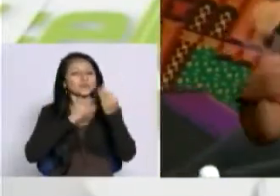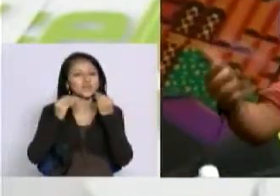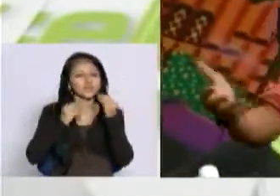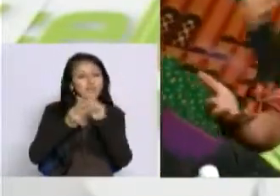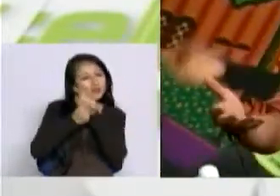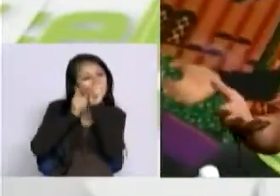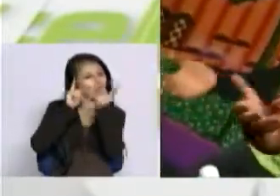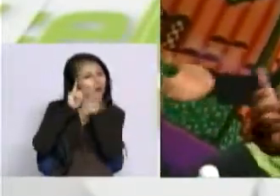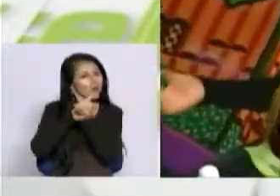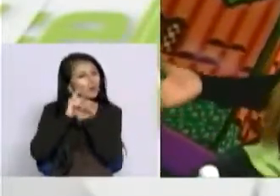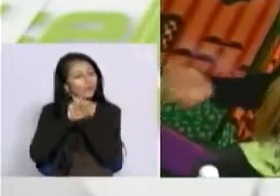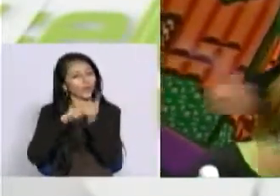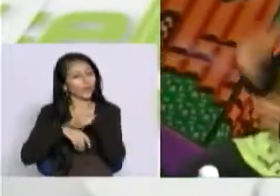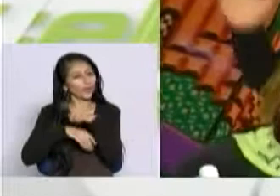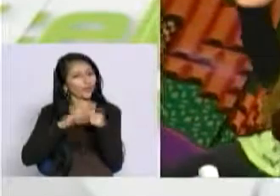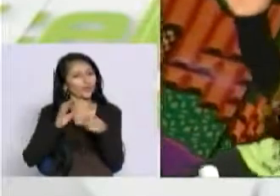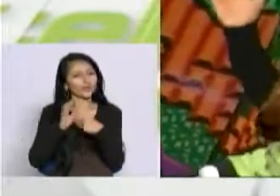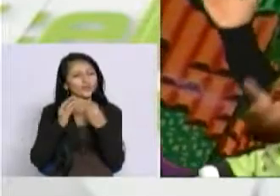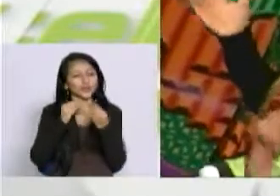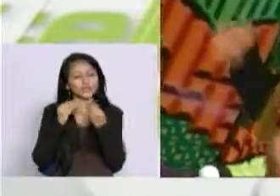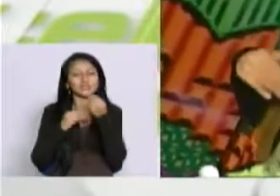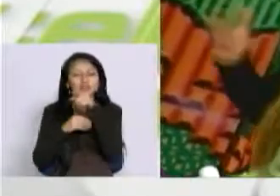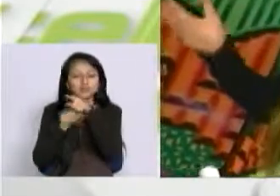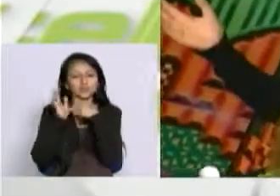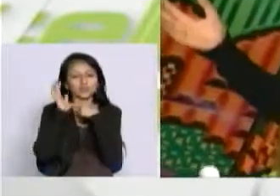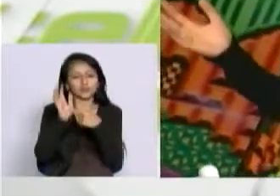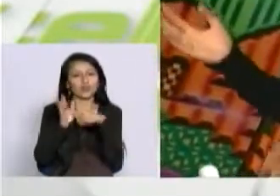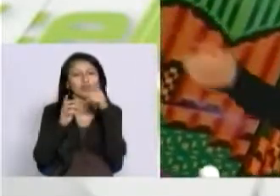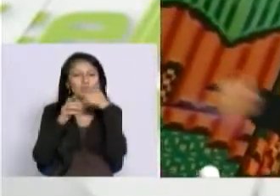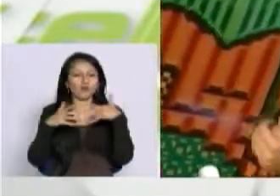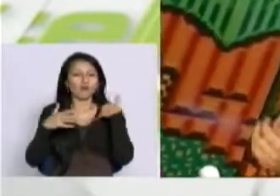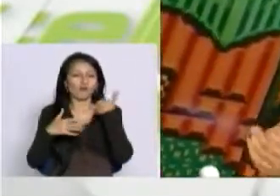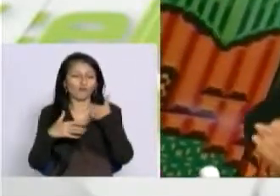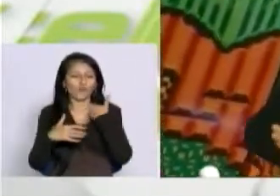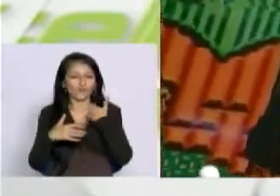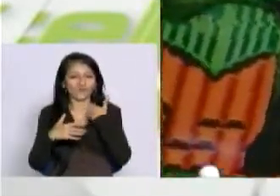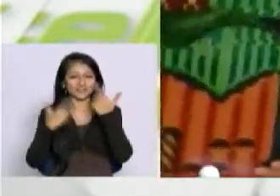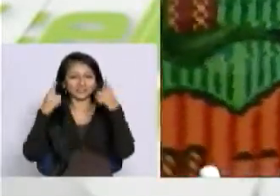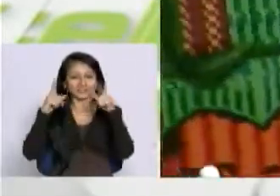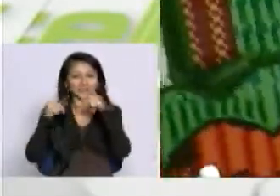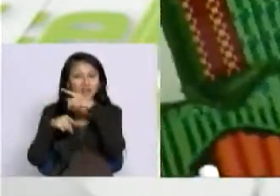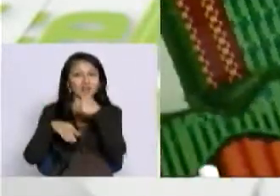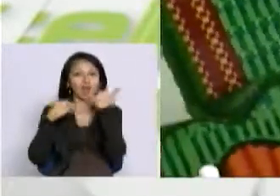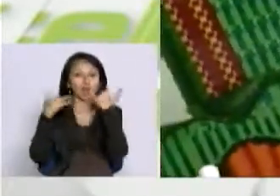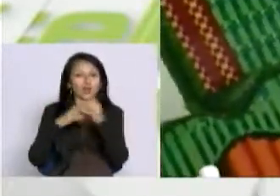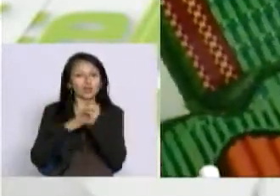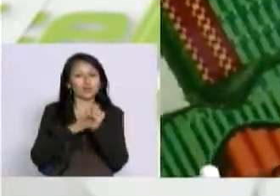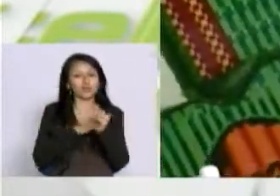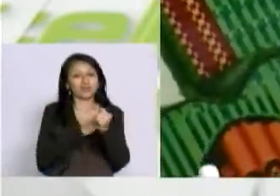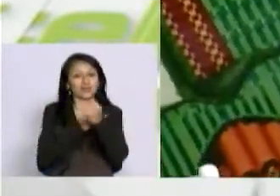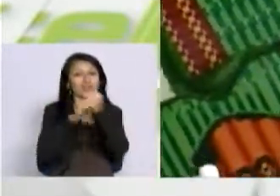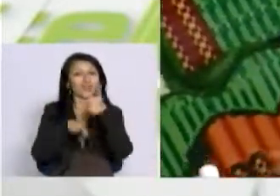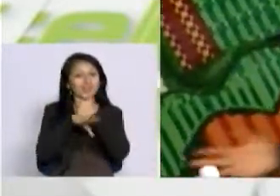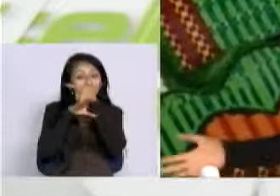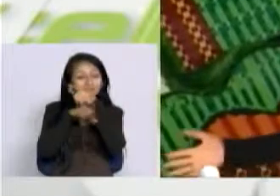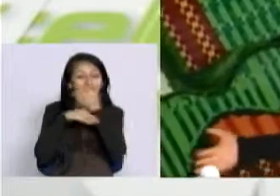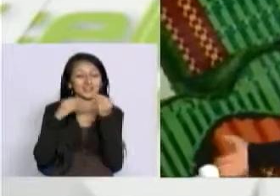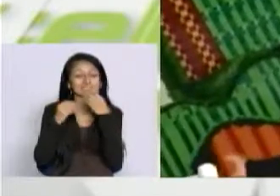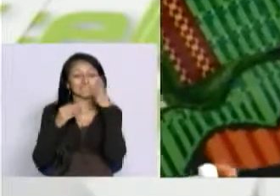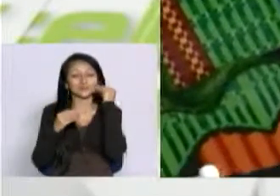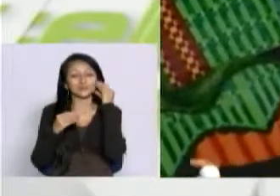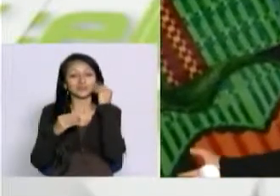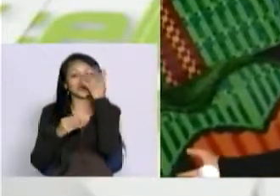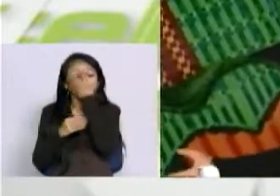una evolución de la franja infantil y creamos este programa para adolescentes, que es el que ahora estoy dirigiendo. Entonces ha sido una